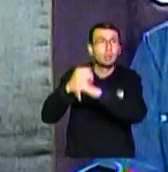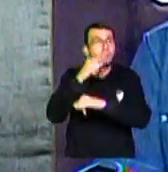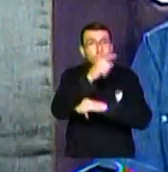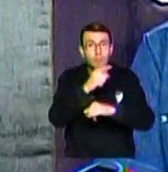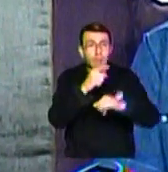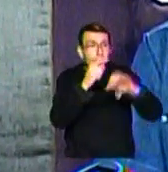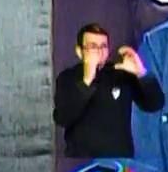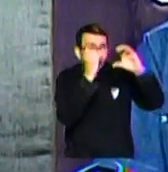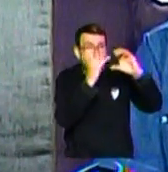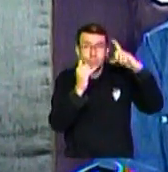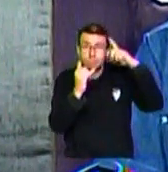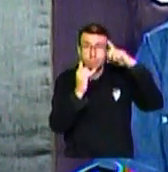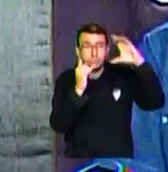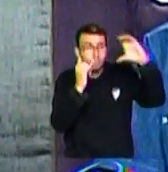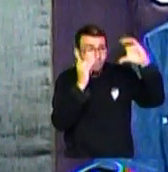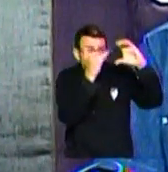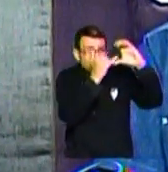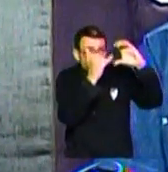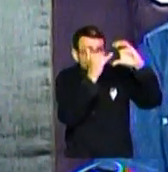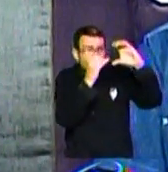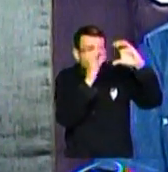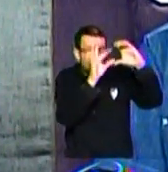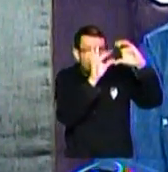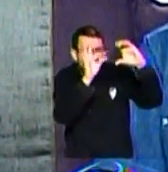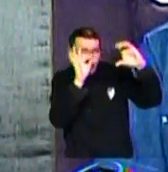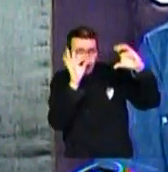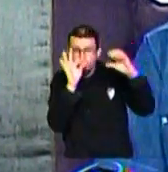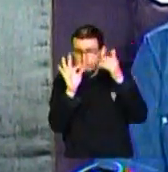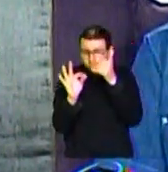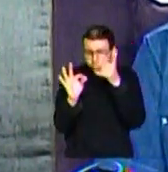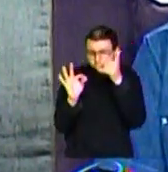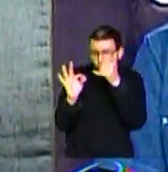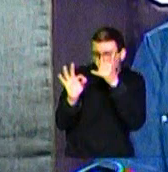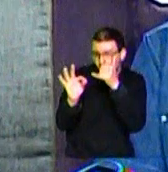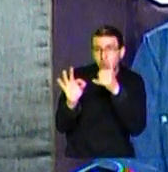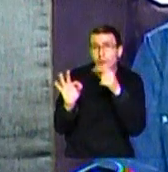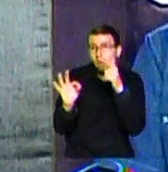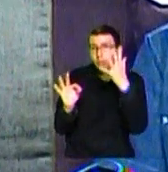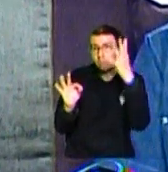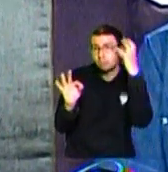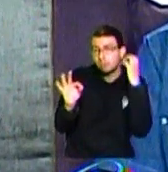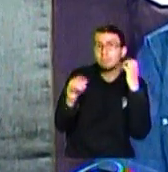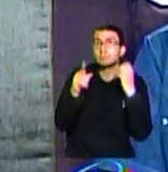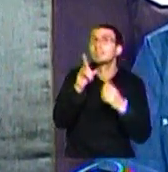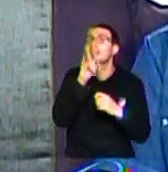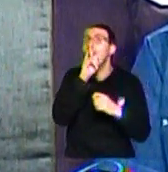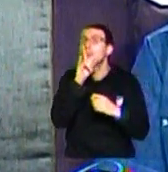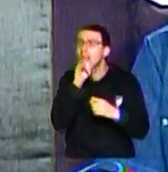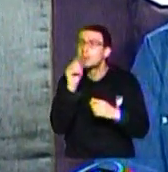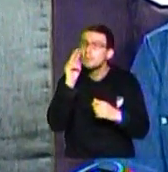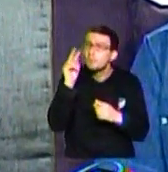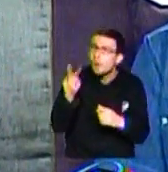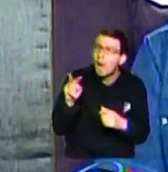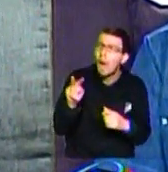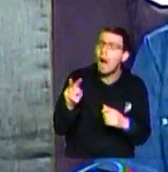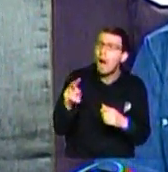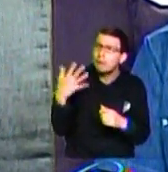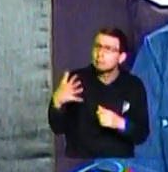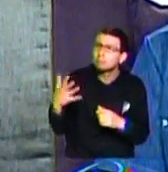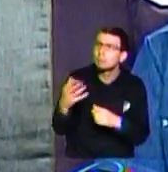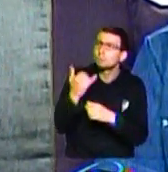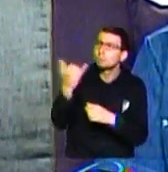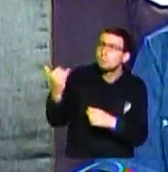los profesores de la Sociedad Americana, o sea, de Estados Unidos, en colposcopia, y mostraban las gráficas cómo en las mujeres